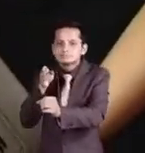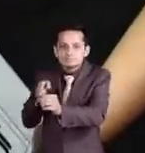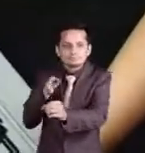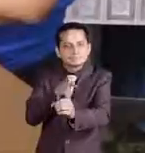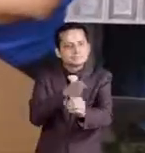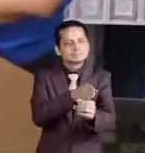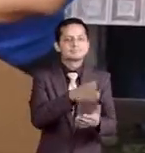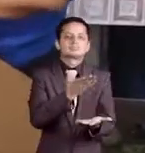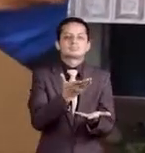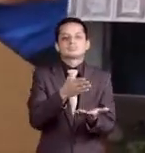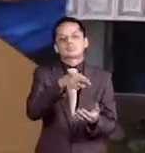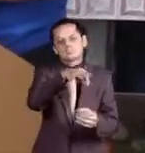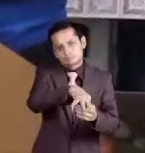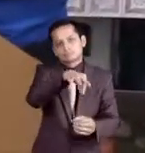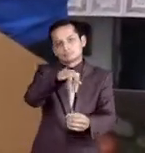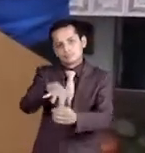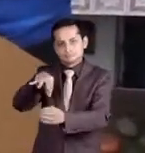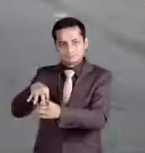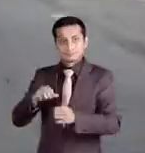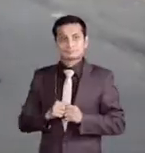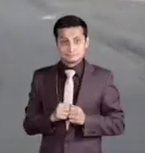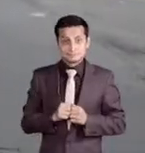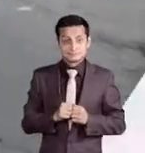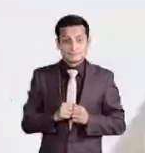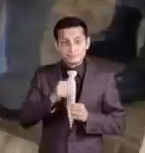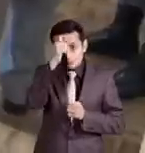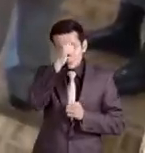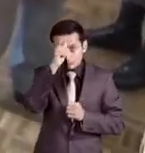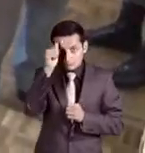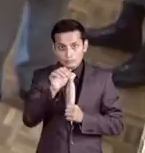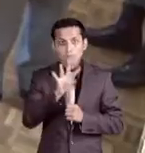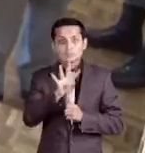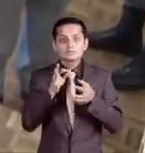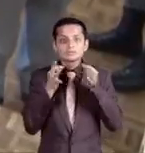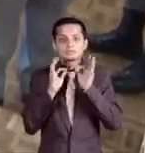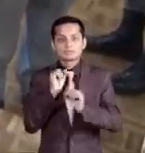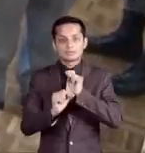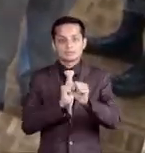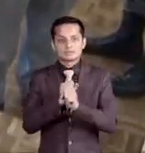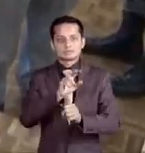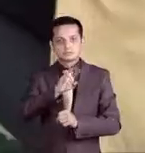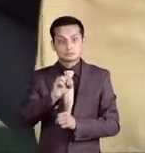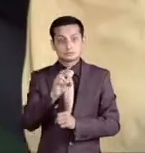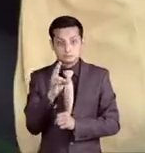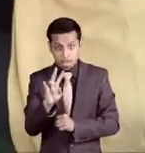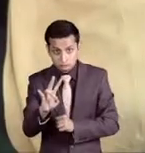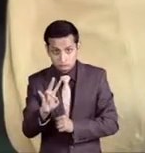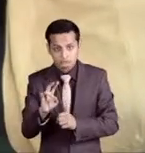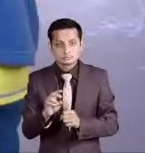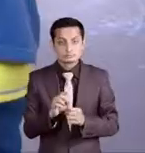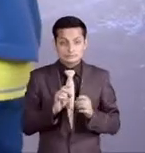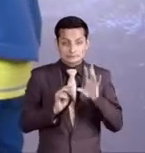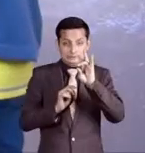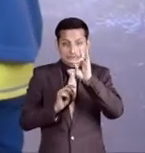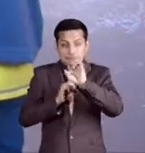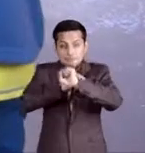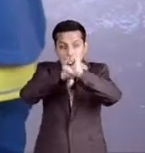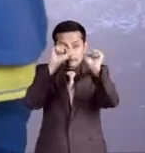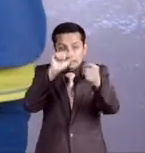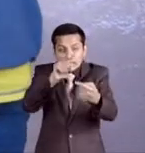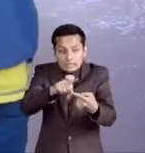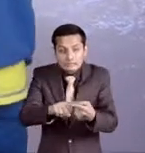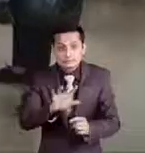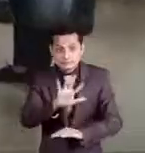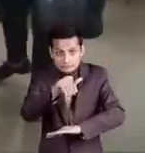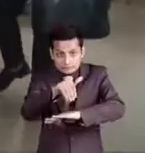través del programa Voto en Casa, que se ejecutará en las 24 provincias del país. El domingo 4 de febrero del 2018, desde las 7 de la mañana